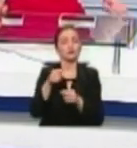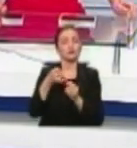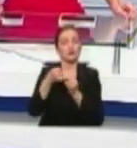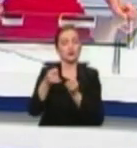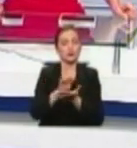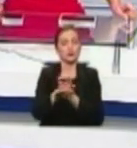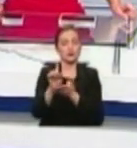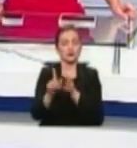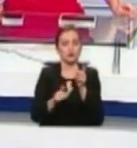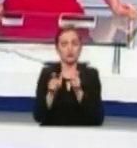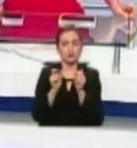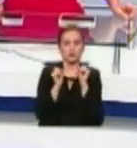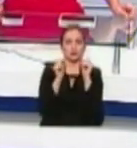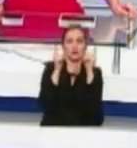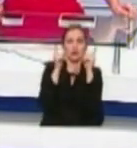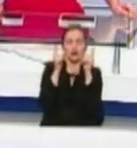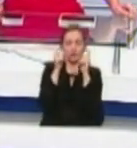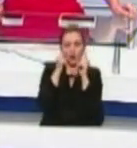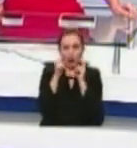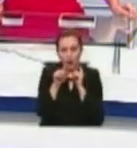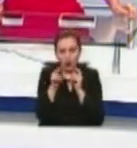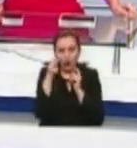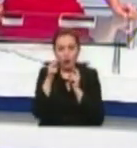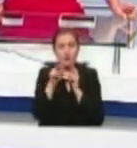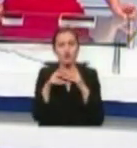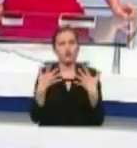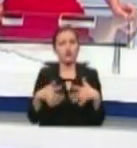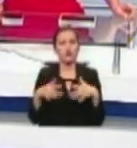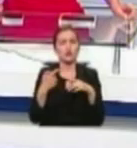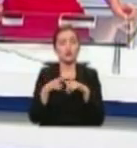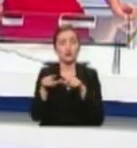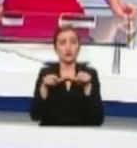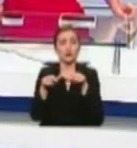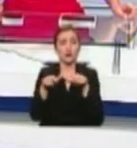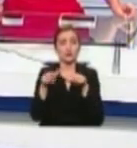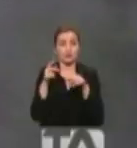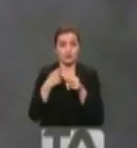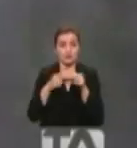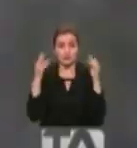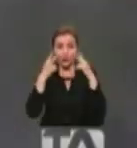y asombro en los capitalinos que pudieron observar el desastre desde varios sectores de la ciudad.